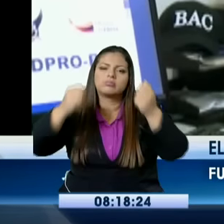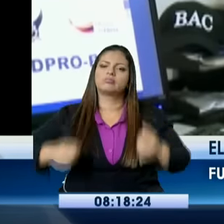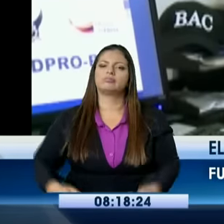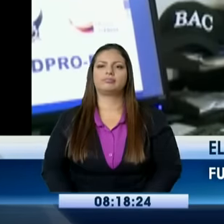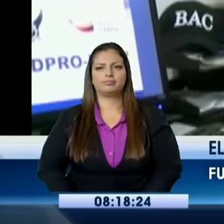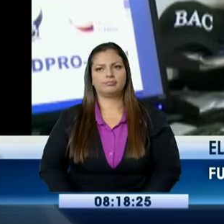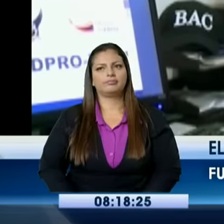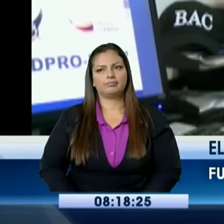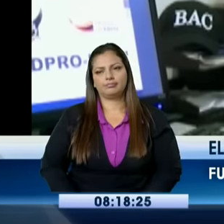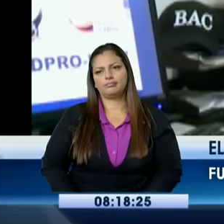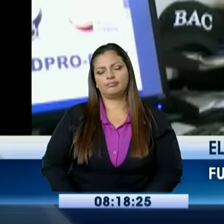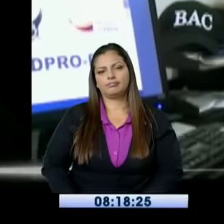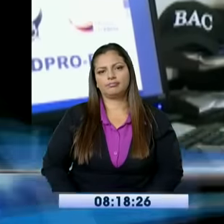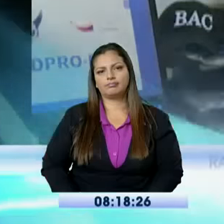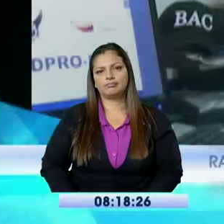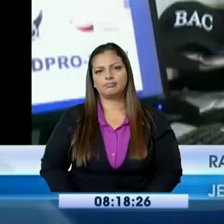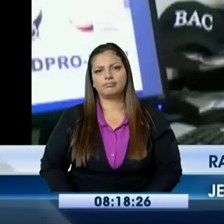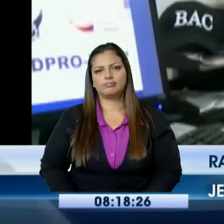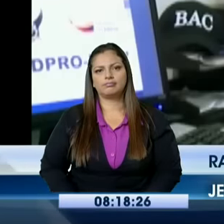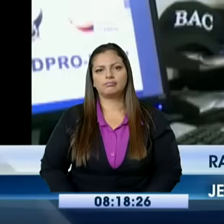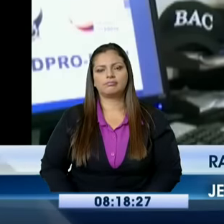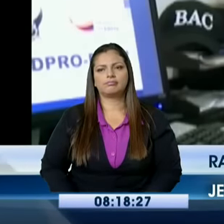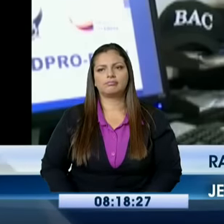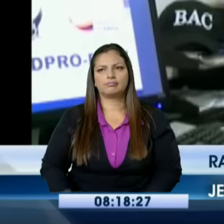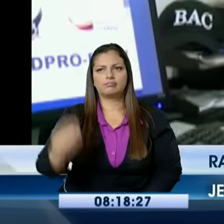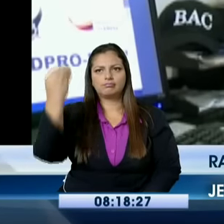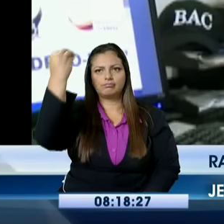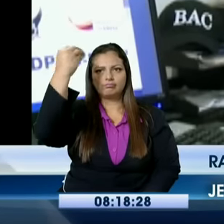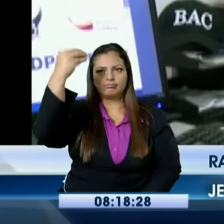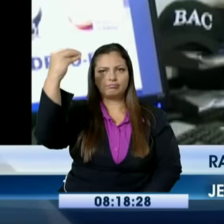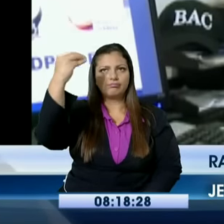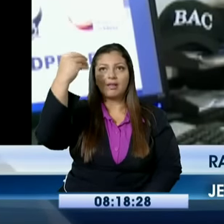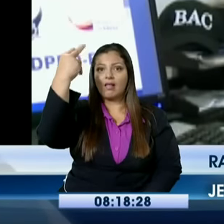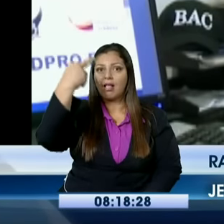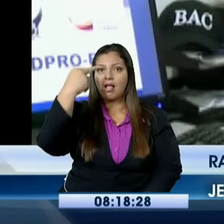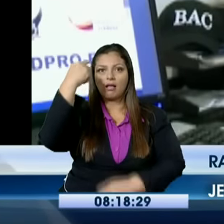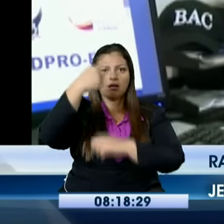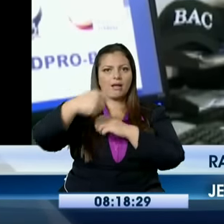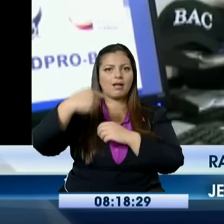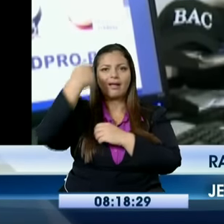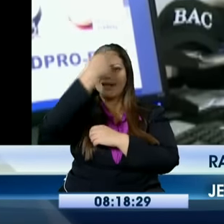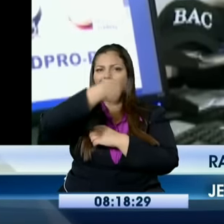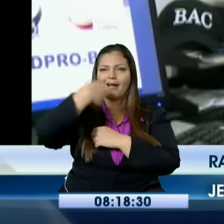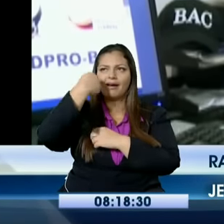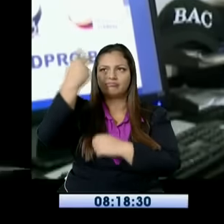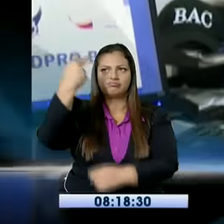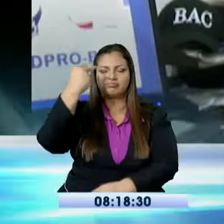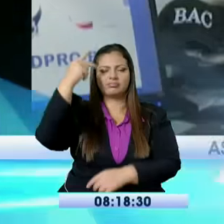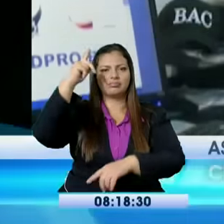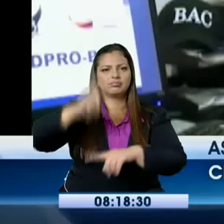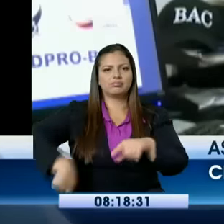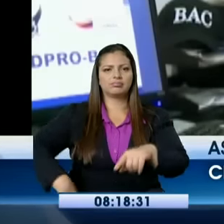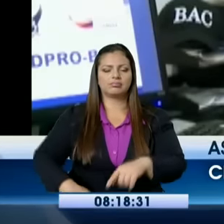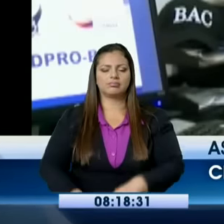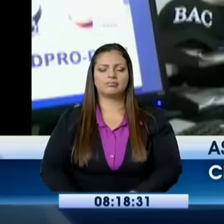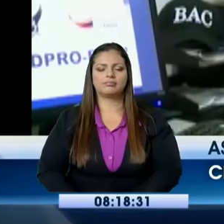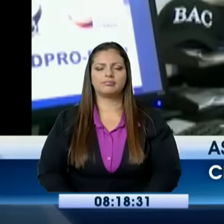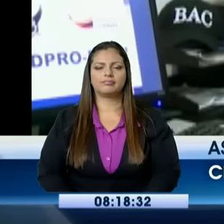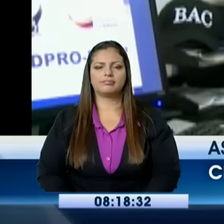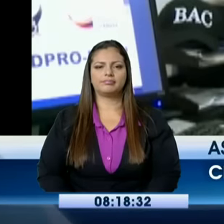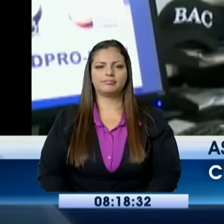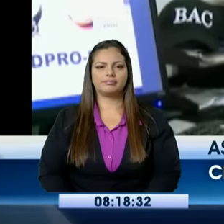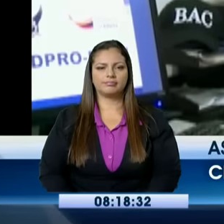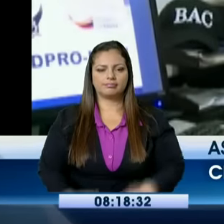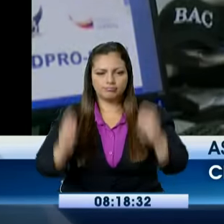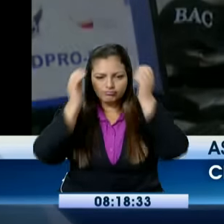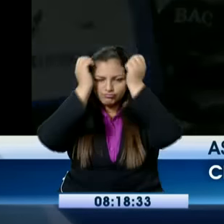prendas. En este caso utilizan gorras, utilizan vestimenta que tenga capuchas, y con eso tratan de tapar